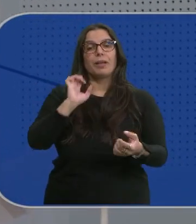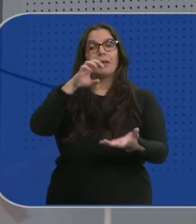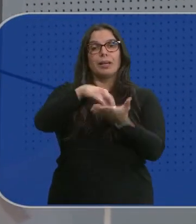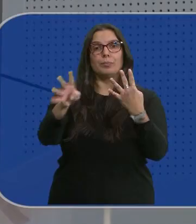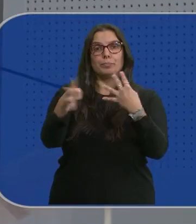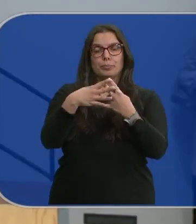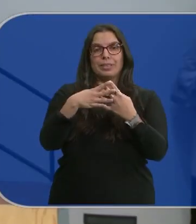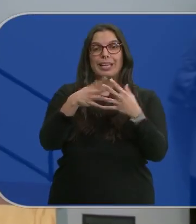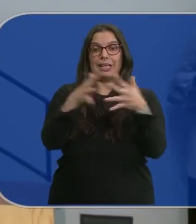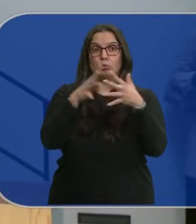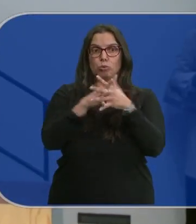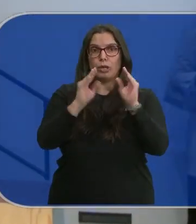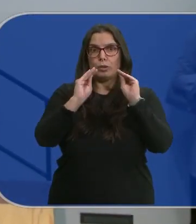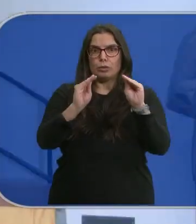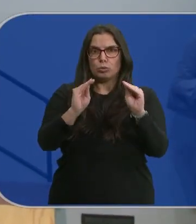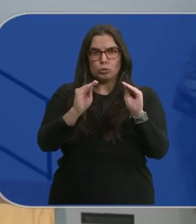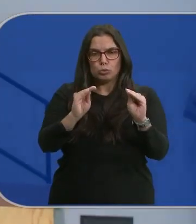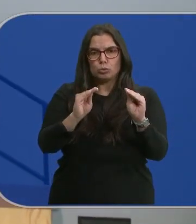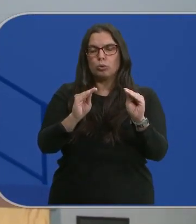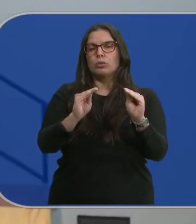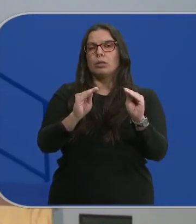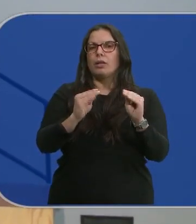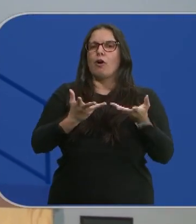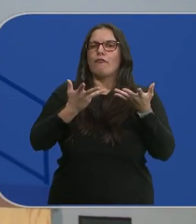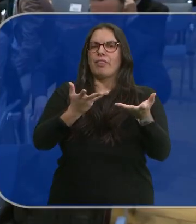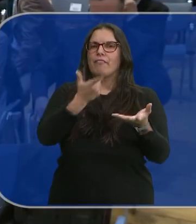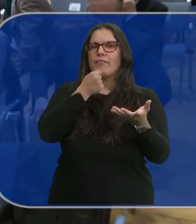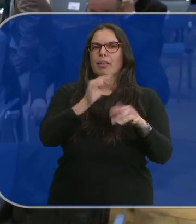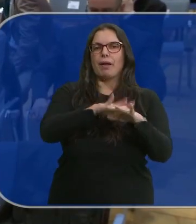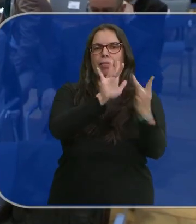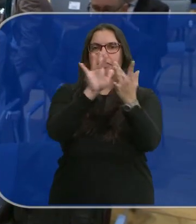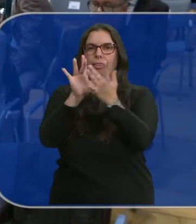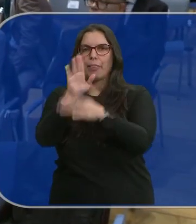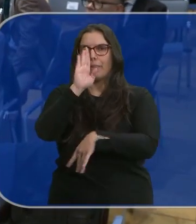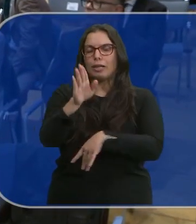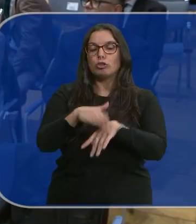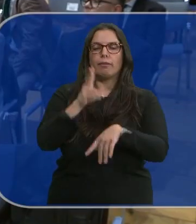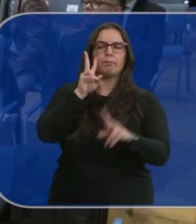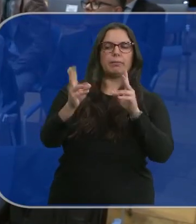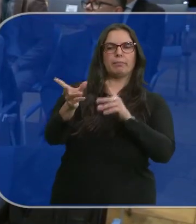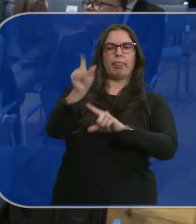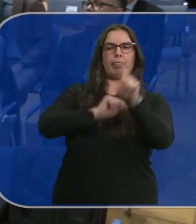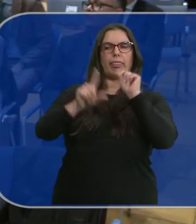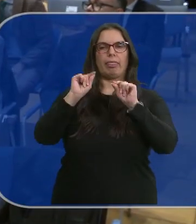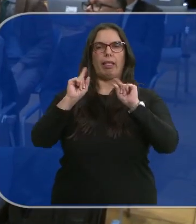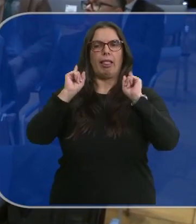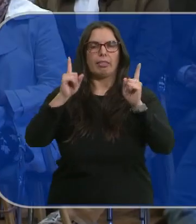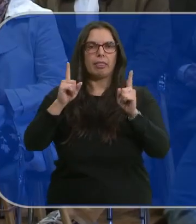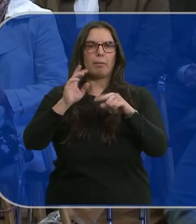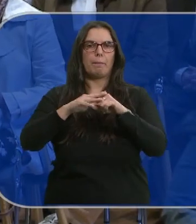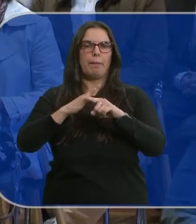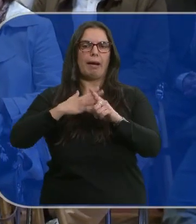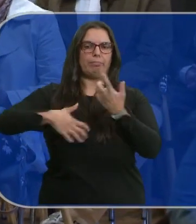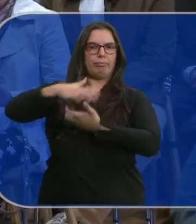singular estructura, favorece el contacto directo con los reclusos, lo que permite anticiparse a posibles situaciones como las agresiones a